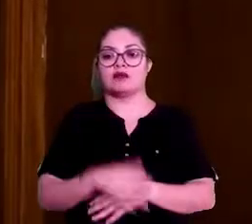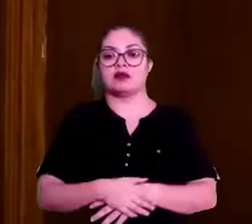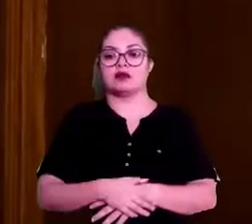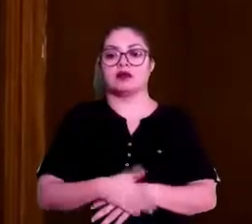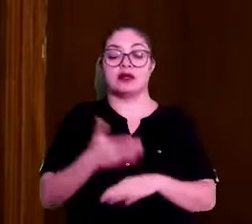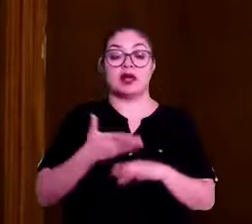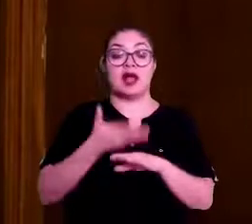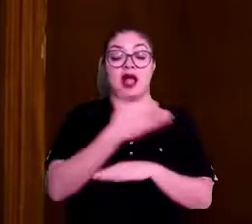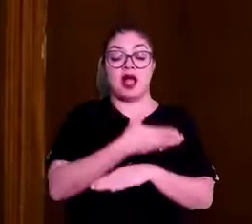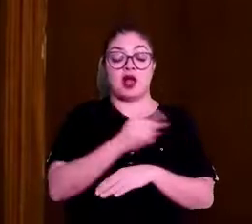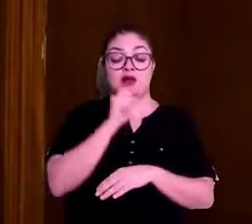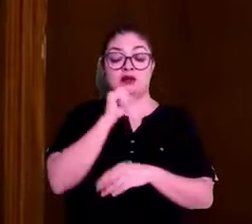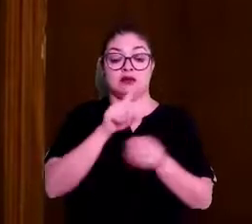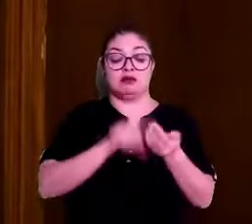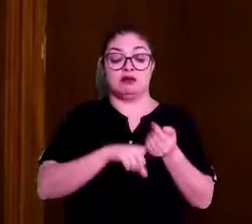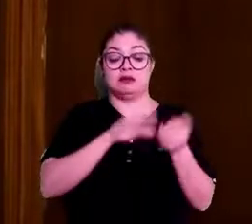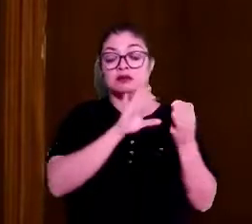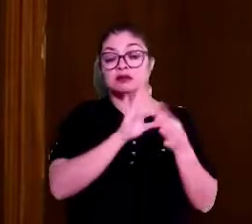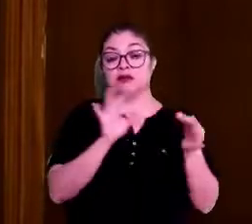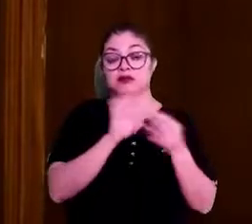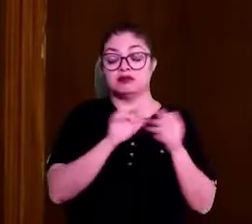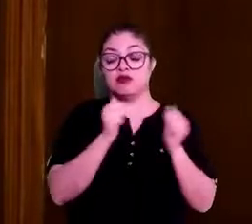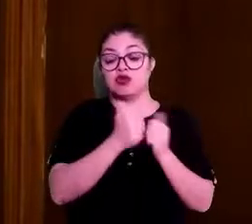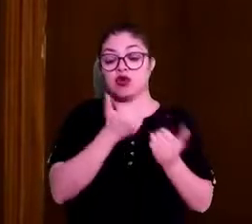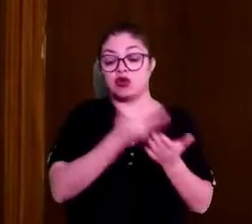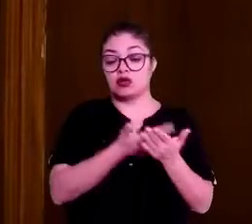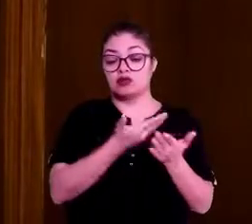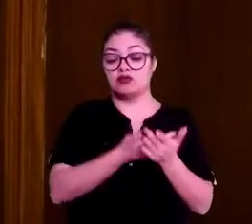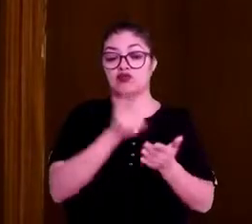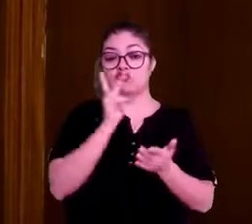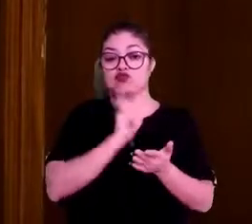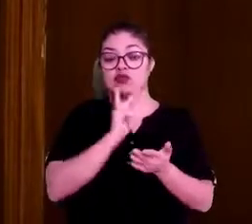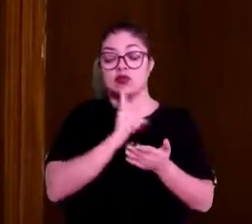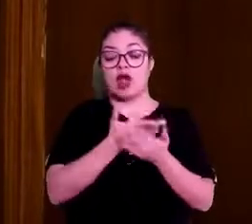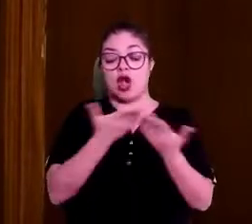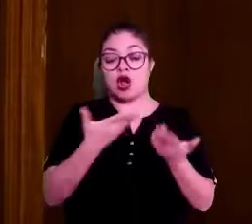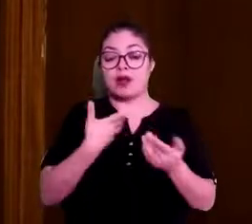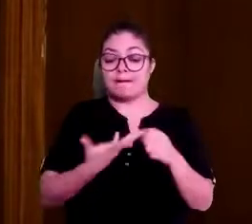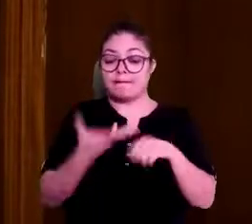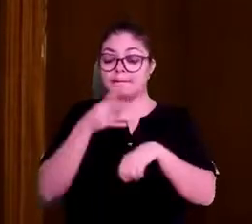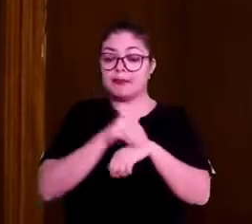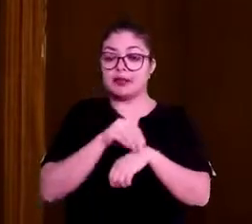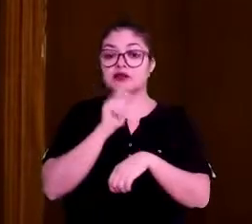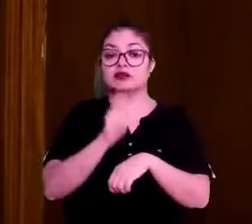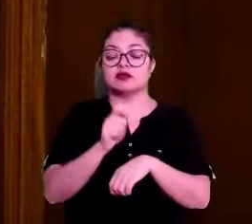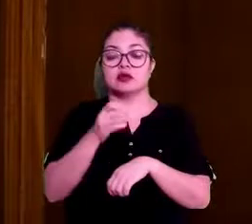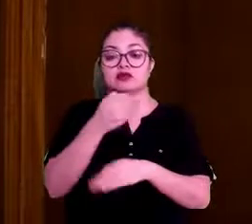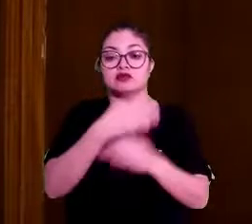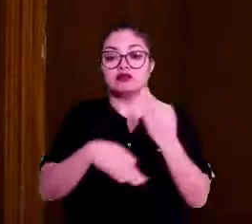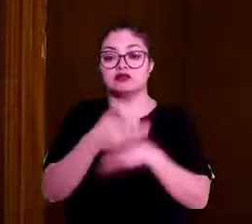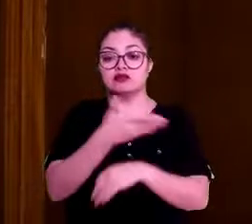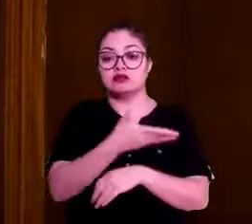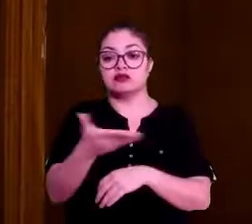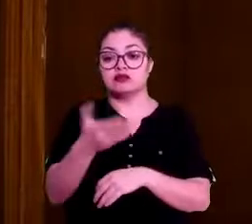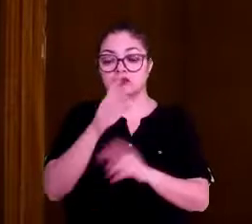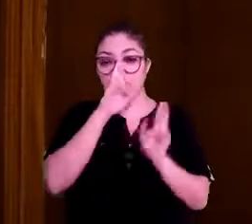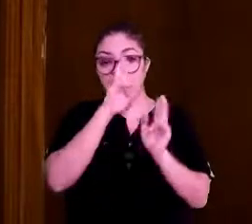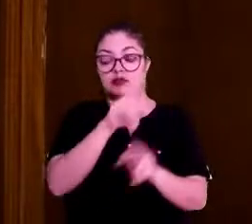lo anterior expuesto y fundamentado y motivado, nos permitimos a someter a la consideración de esta